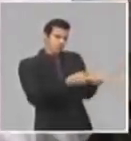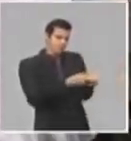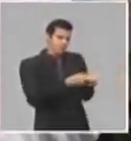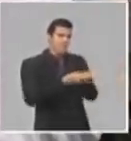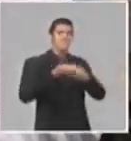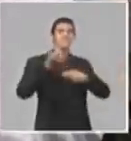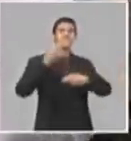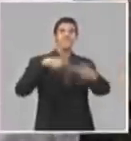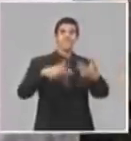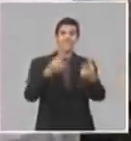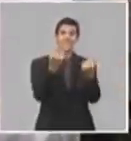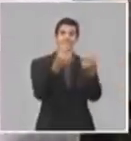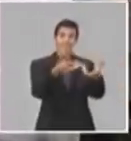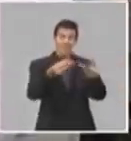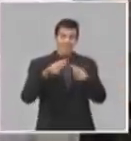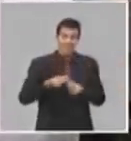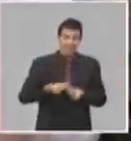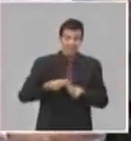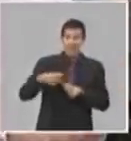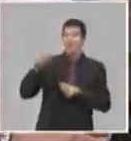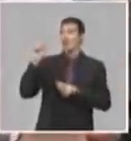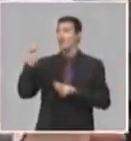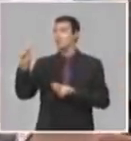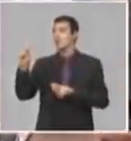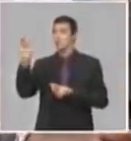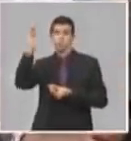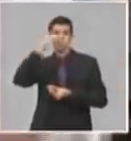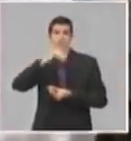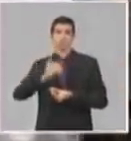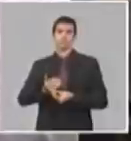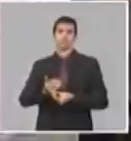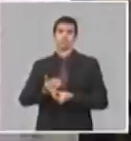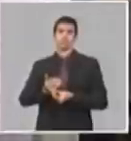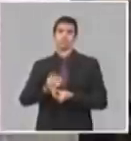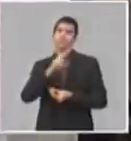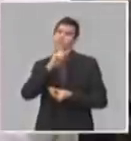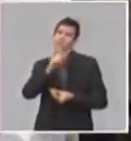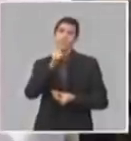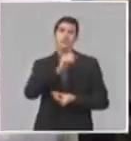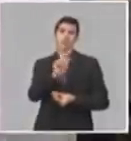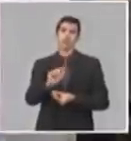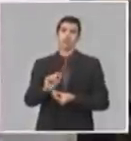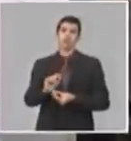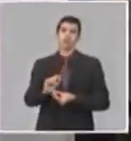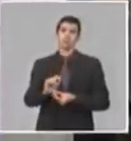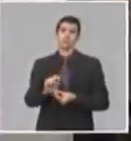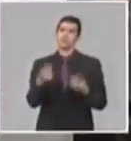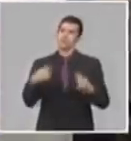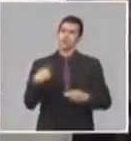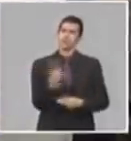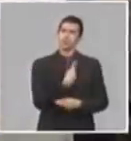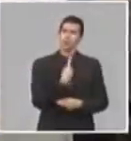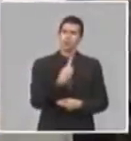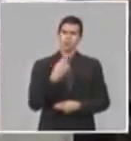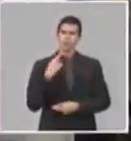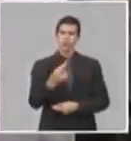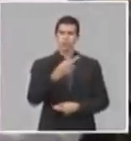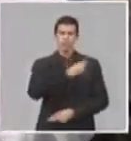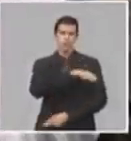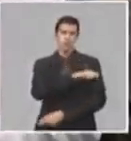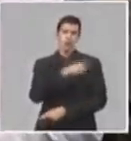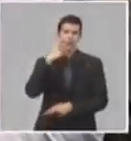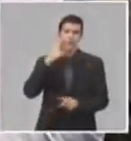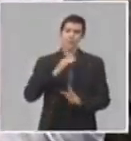contexto y enfrentarse a él con una visión objetiva. Antes de decir no hay, hay que poner un mercado que